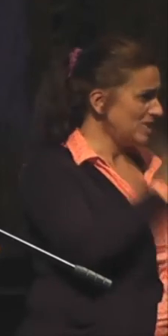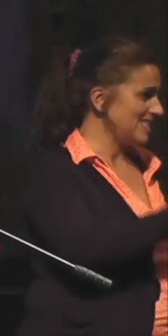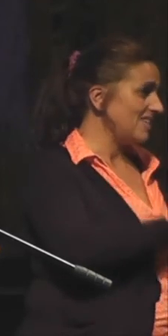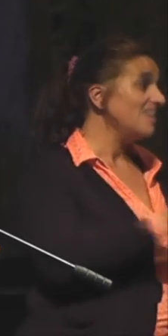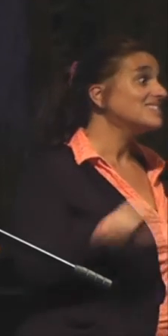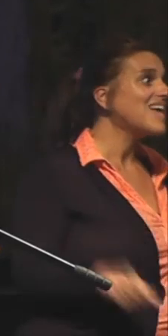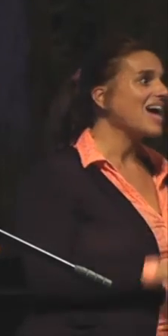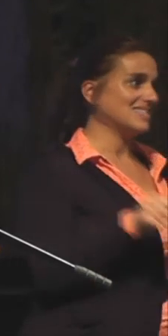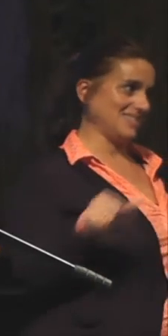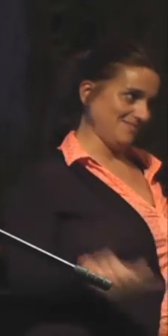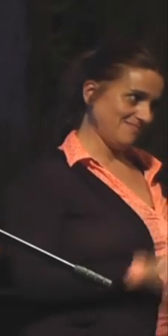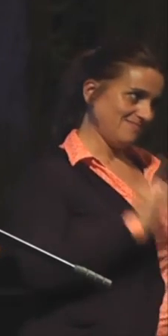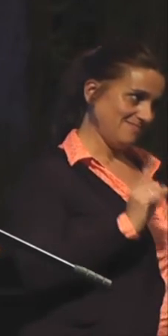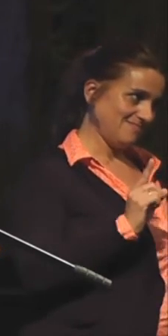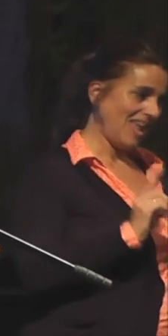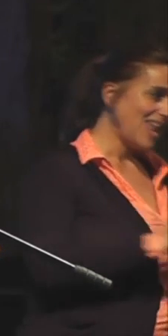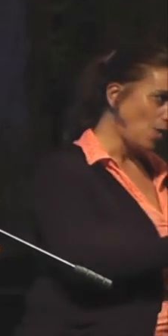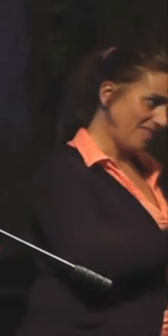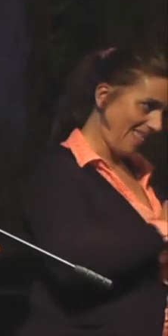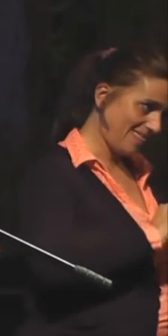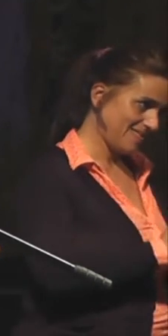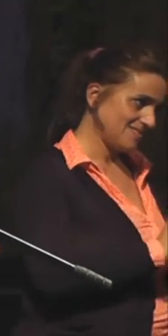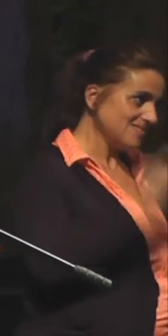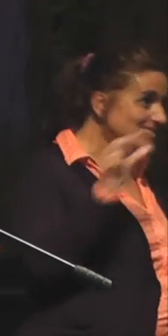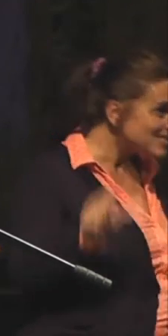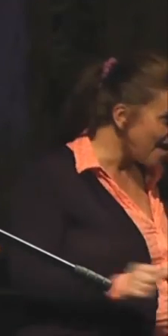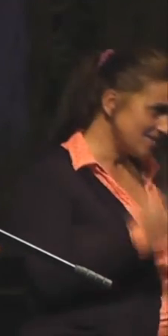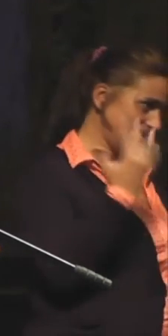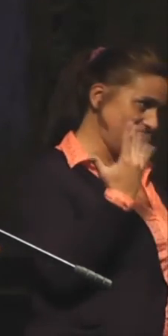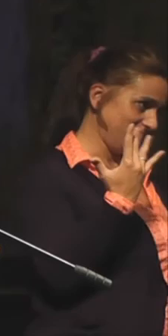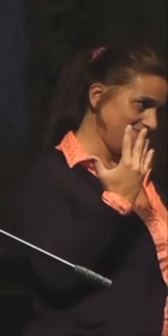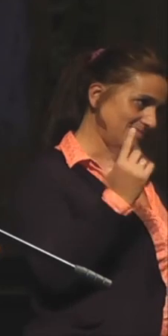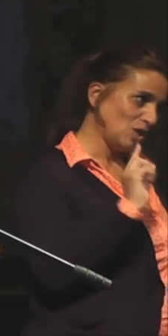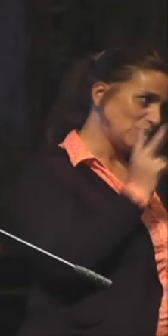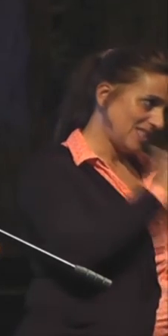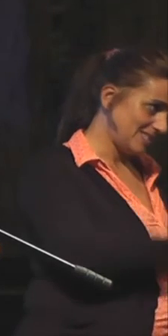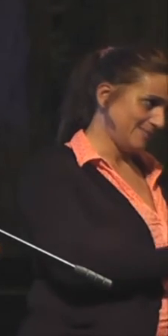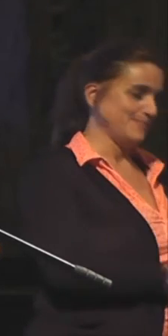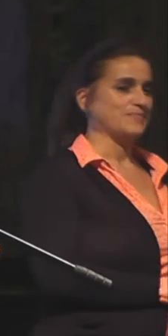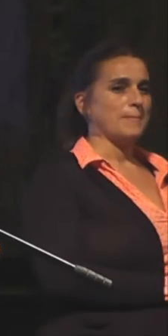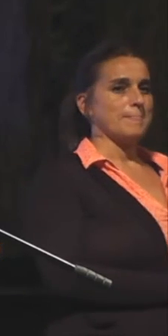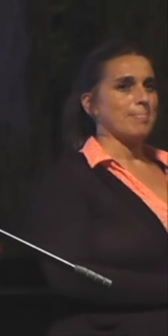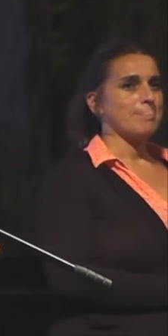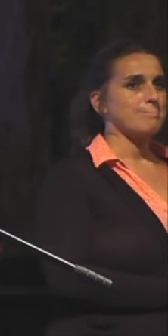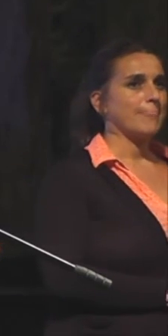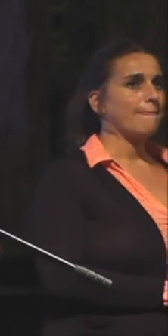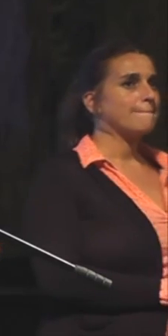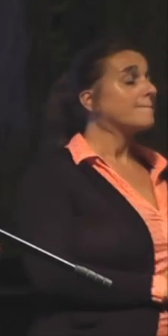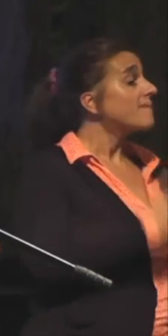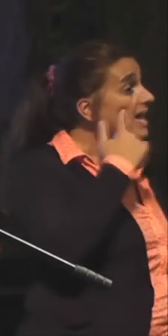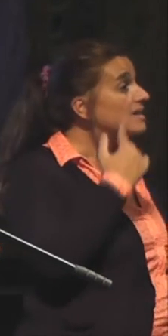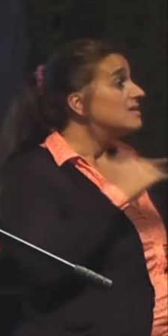practica se practica a diario se practica se